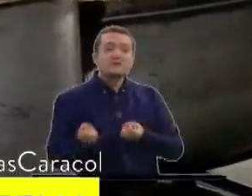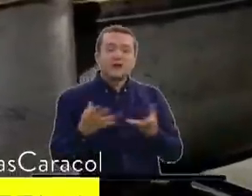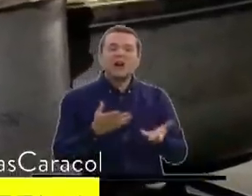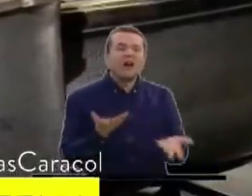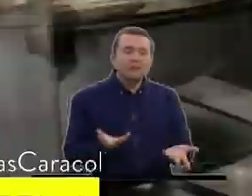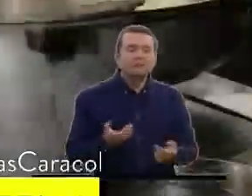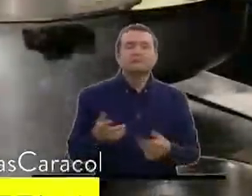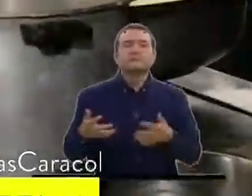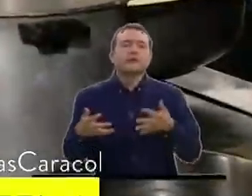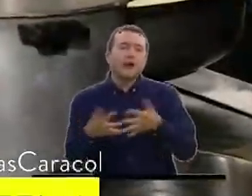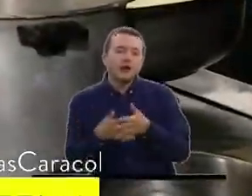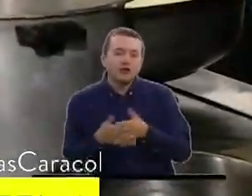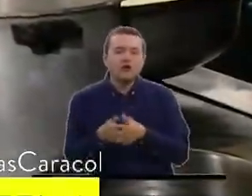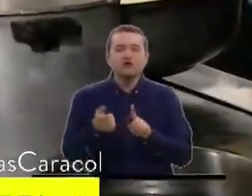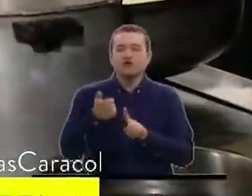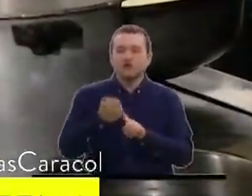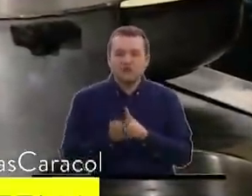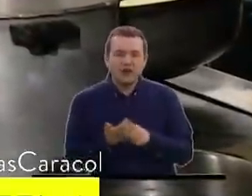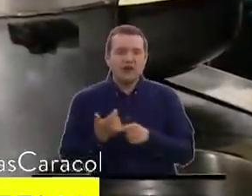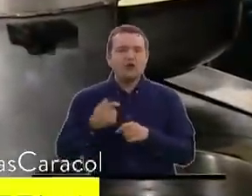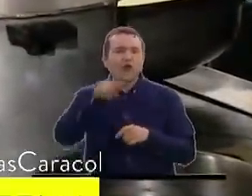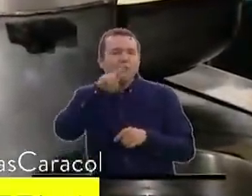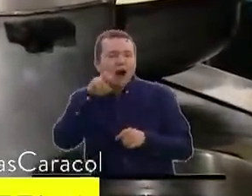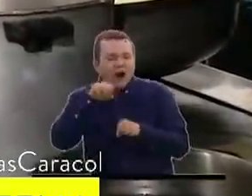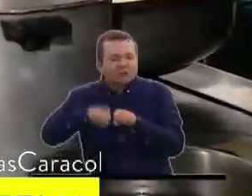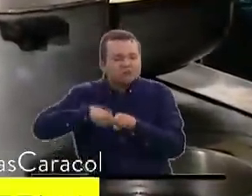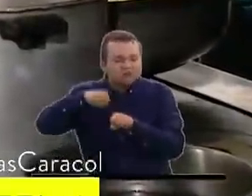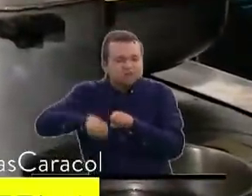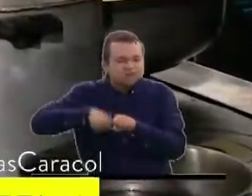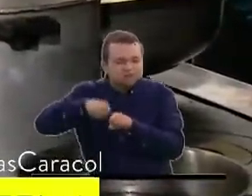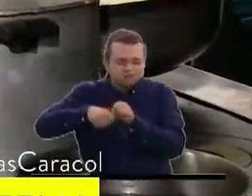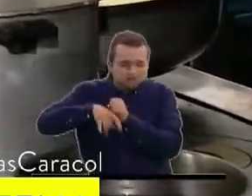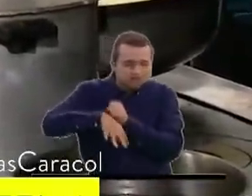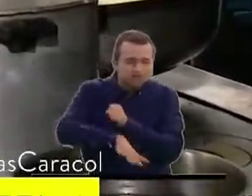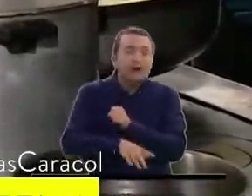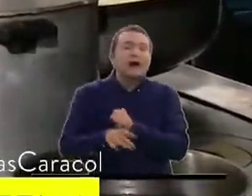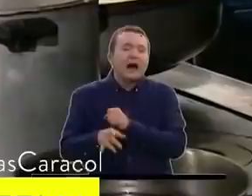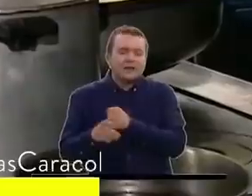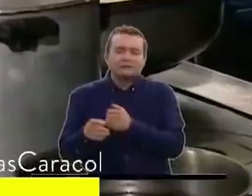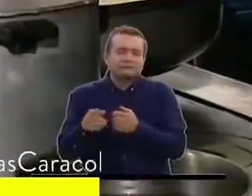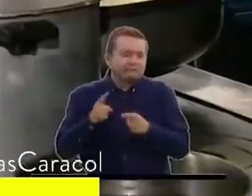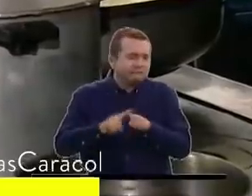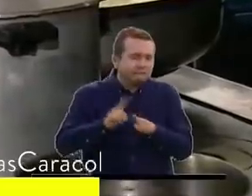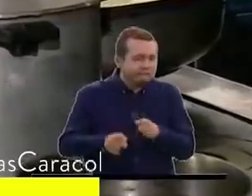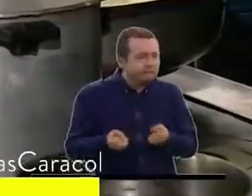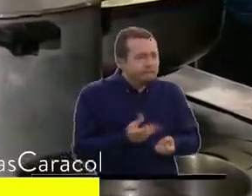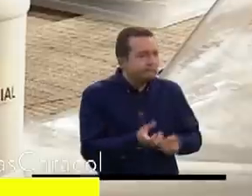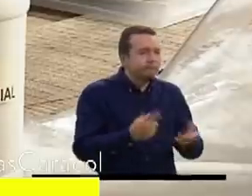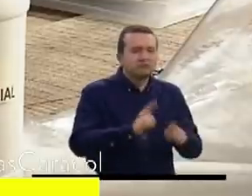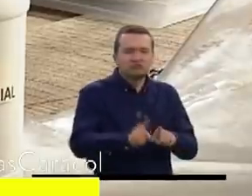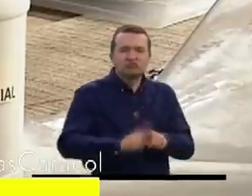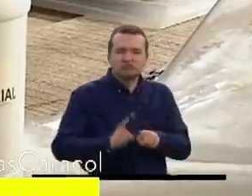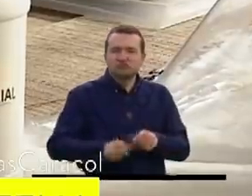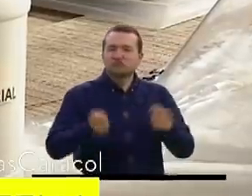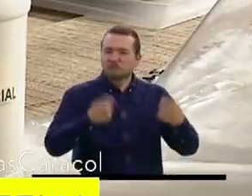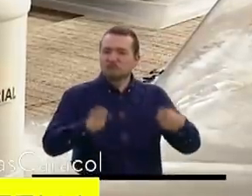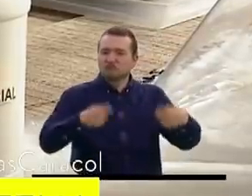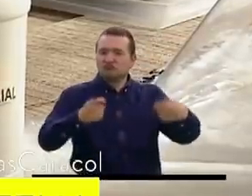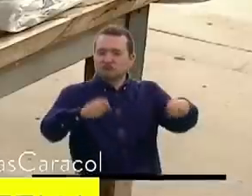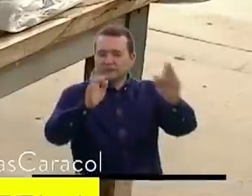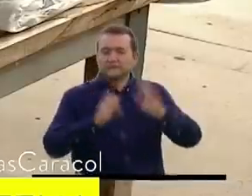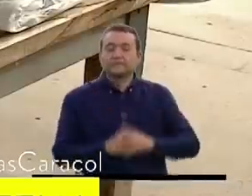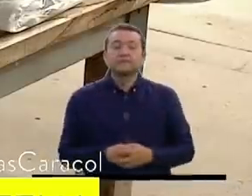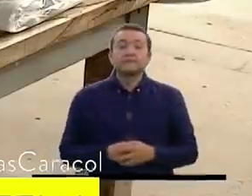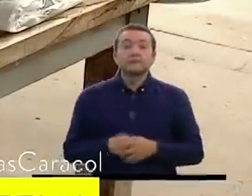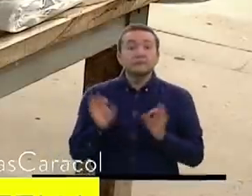molida. Todos los días variamos algo diferente al apoyo de la gente que nos da y aquí al restaurante. Siguiendo todos los protocolos